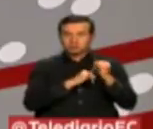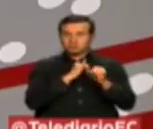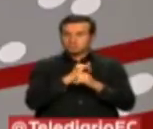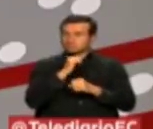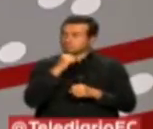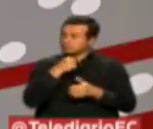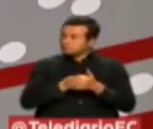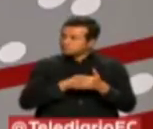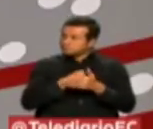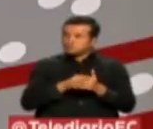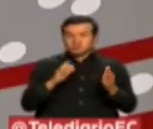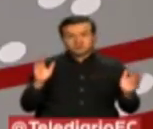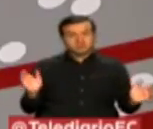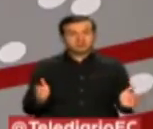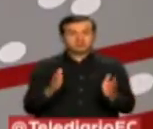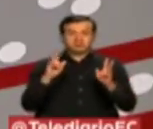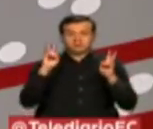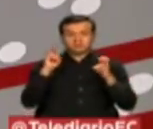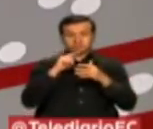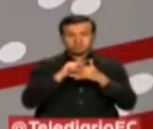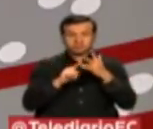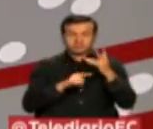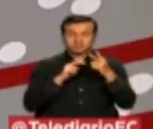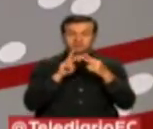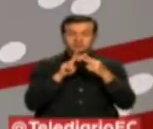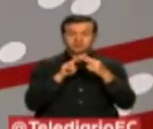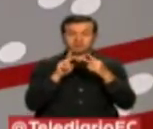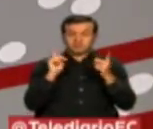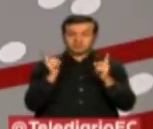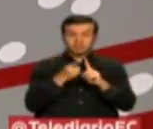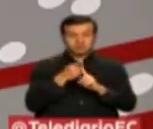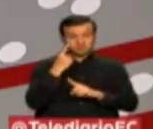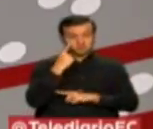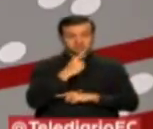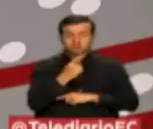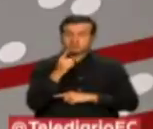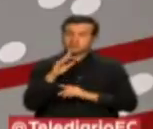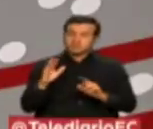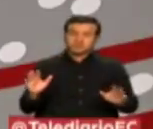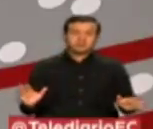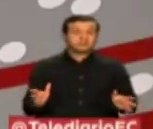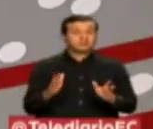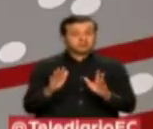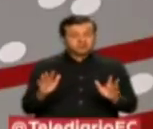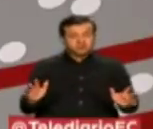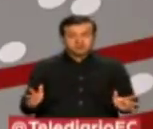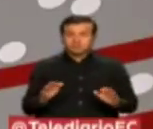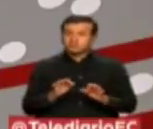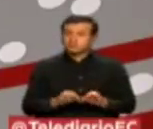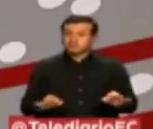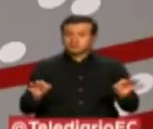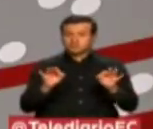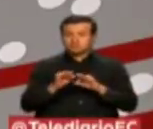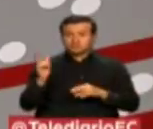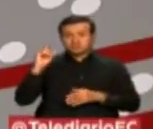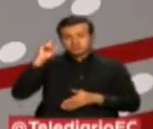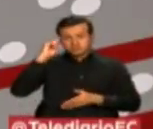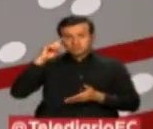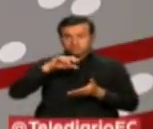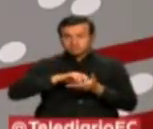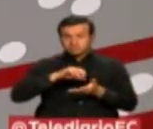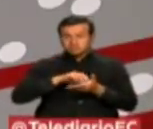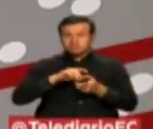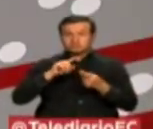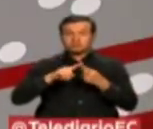puede fomentar varios temas. Yo plantearía que son dos líneas claras. Uno, una campaña fuerte a nivel gubernamental